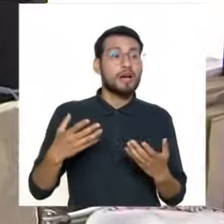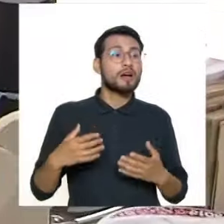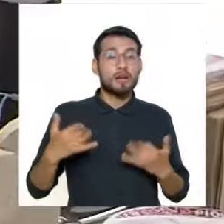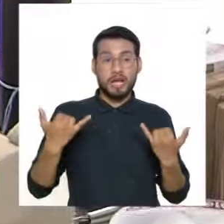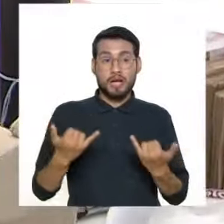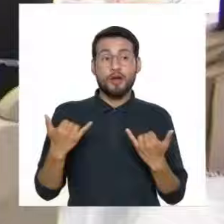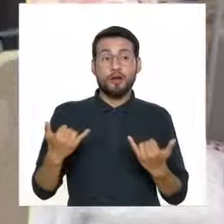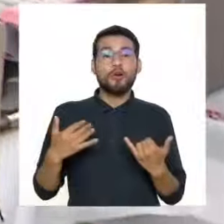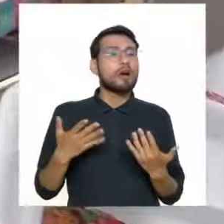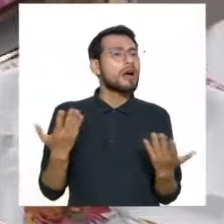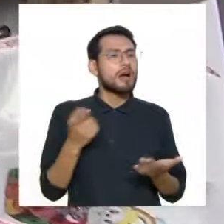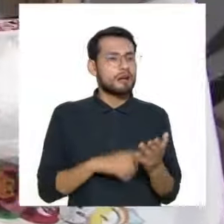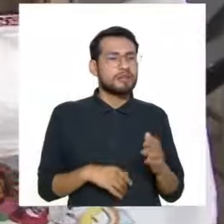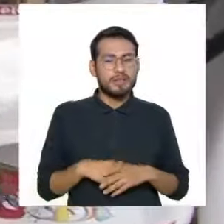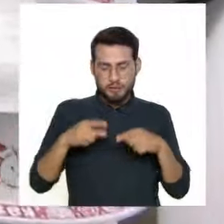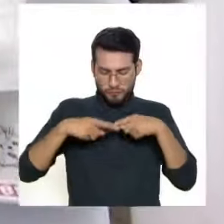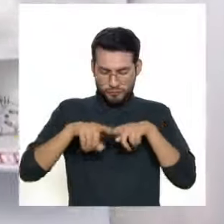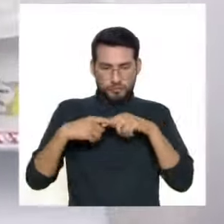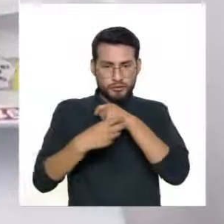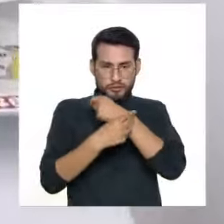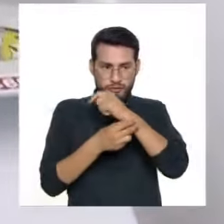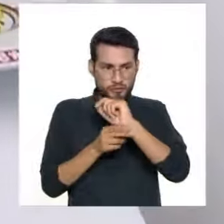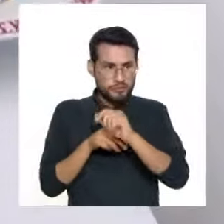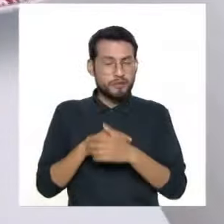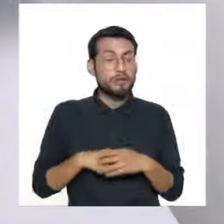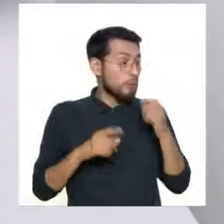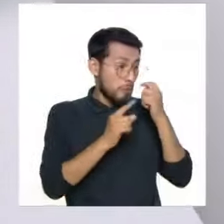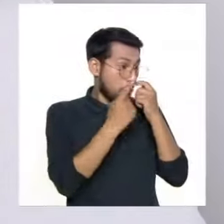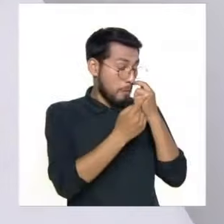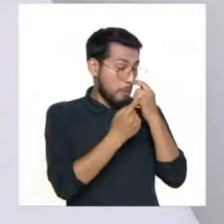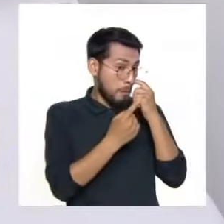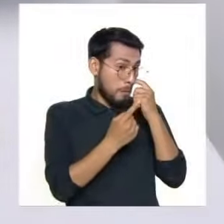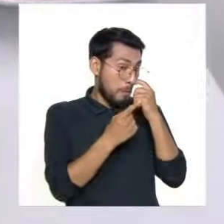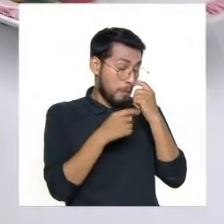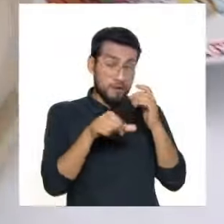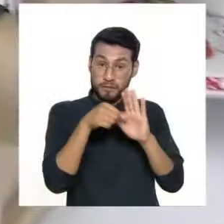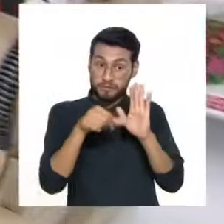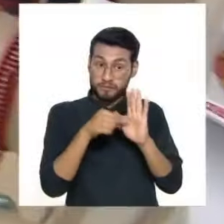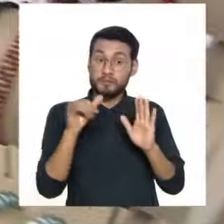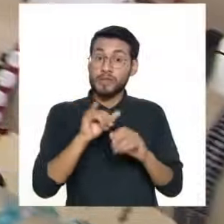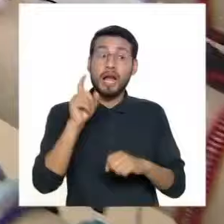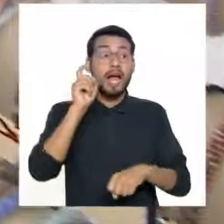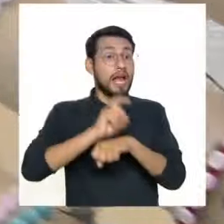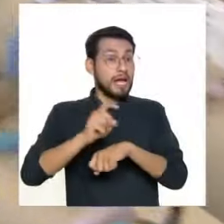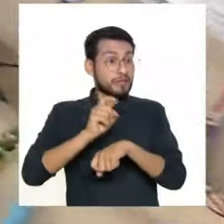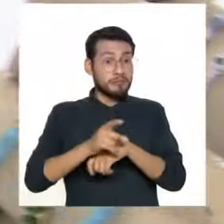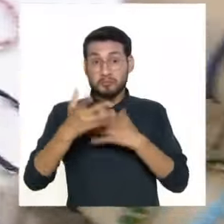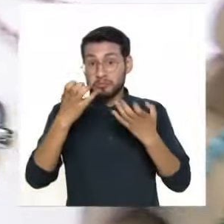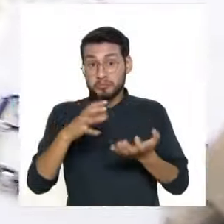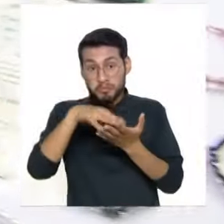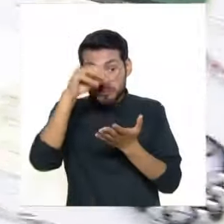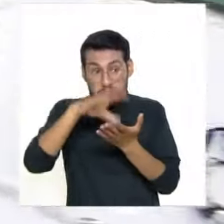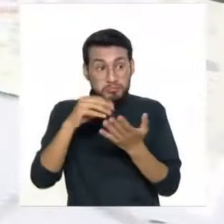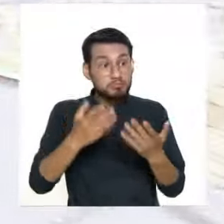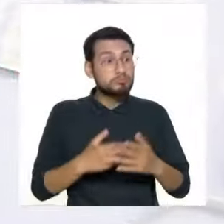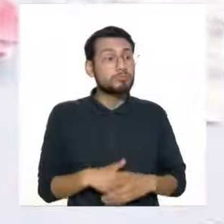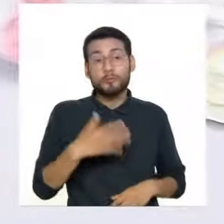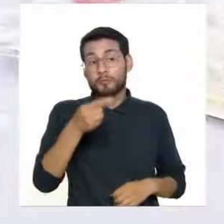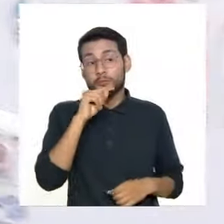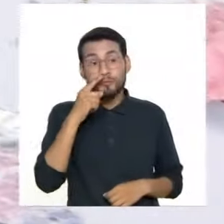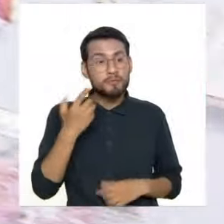actualmente básicamente a la billu tería billu tería y además no solamente ella hace esta arte sino ella enseña si alguien quiere venir señora señor niño